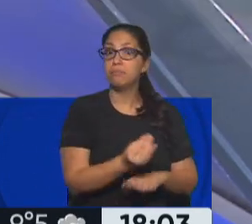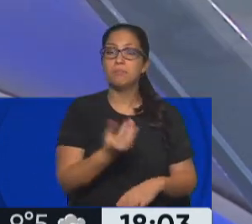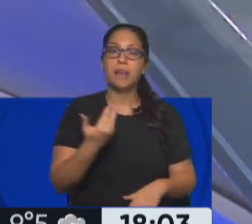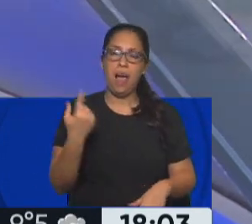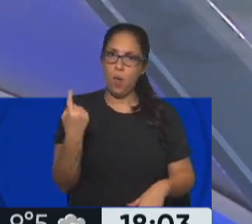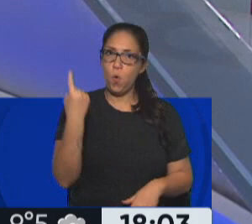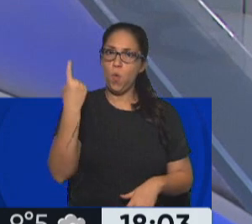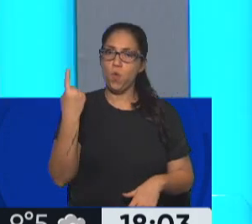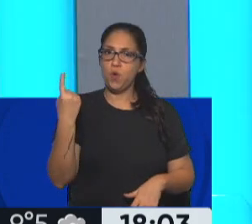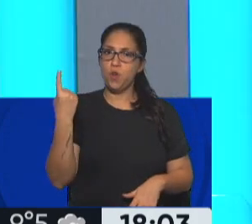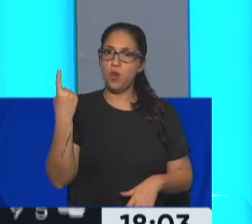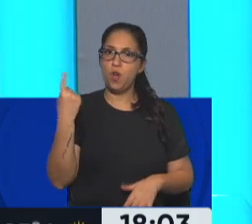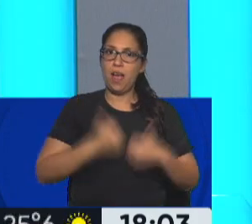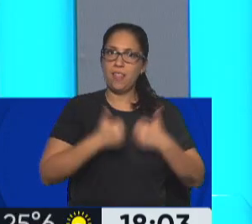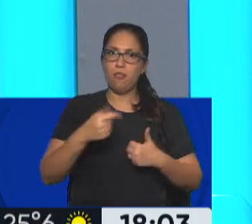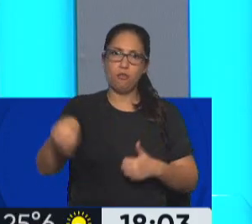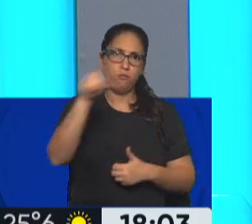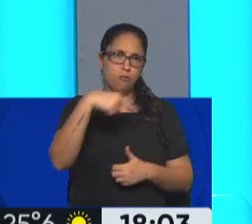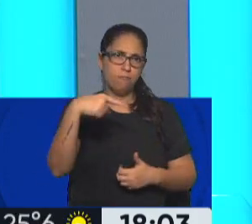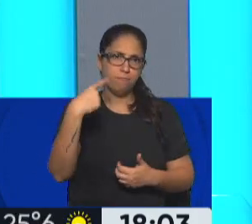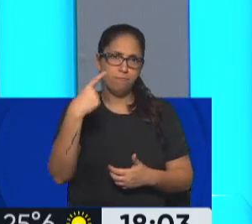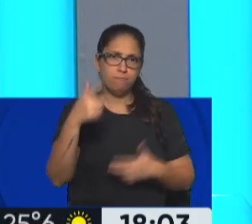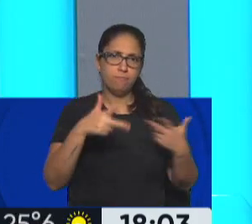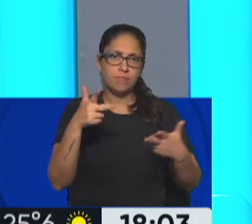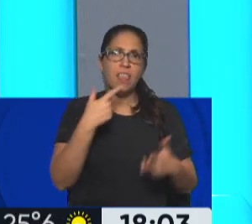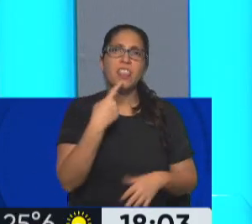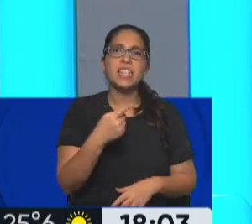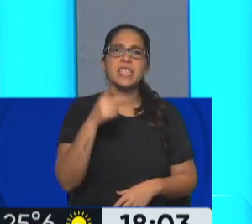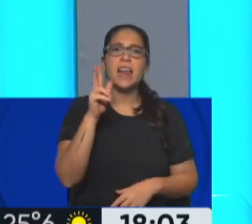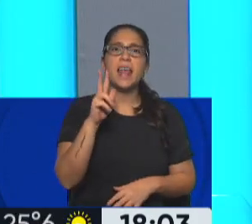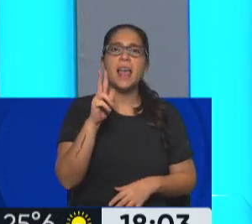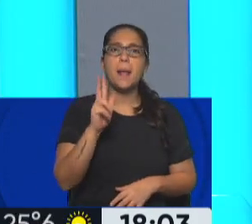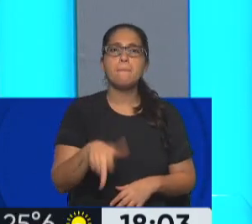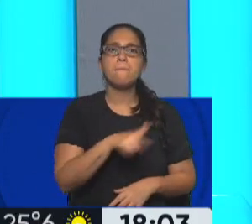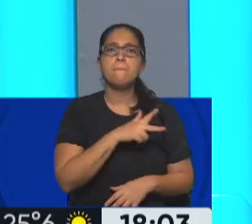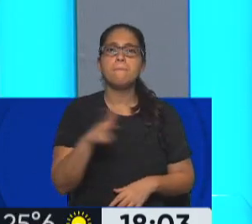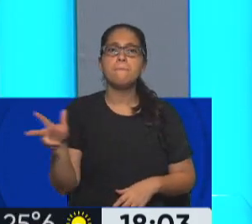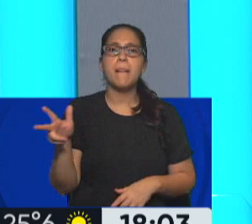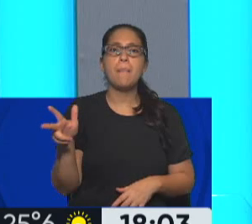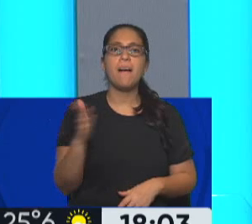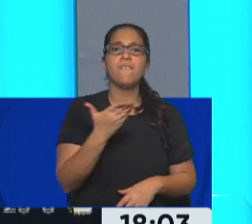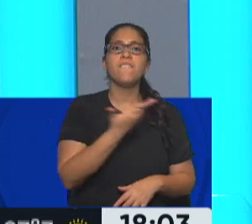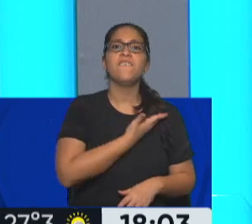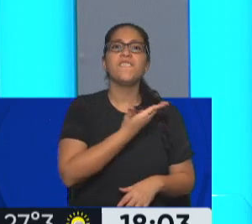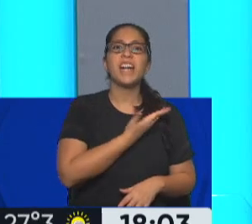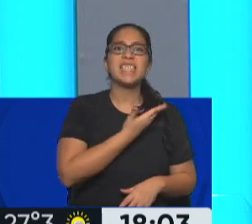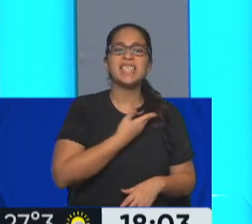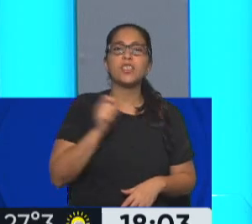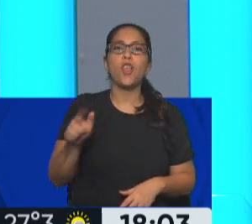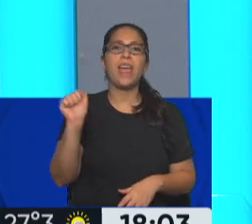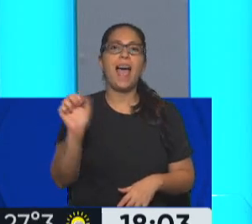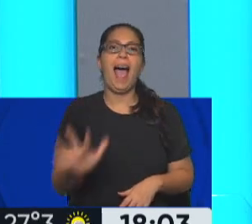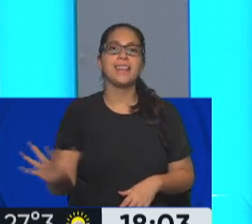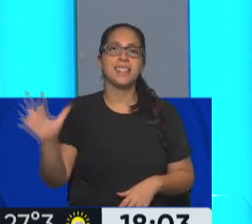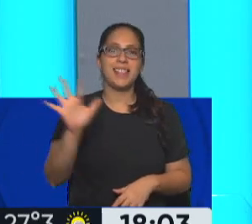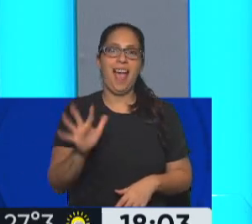muy fuerte, que ya lo conocen o se lo denomina como el Papa Francisco asiático.